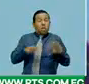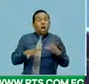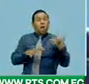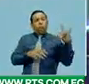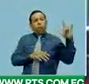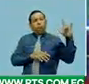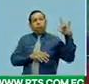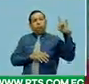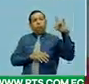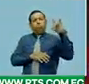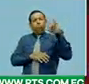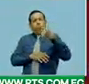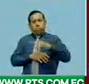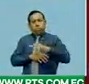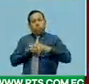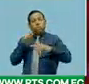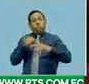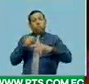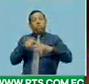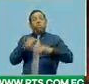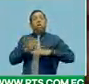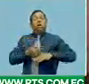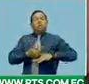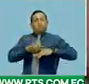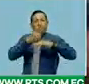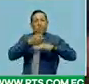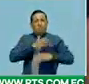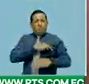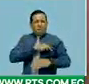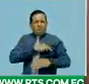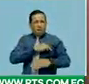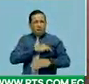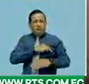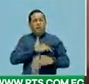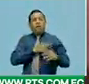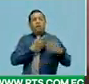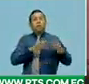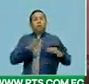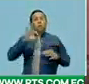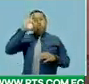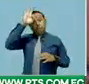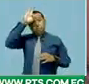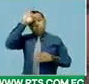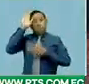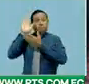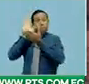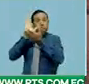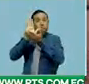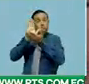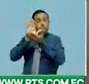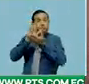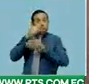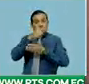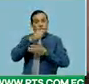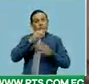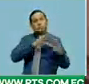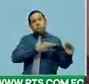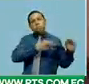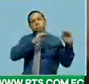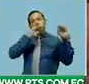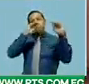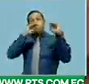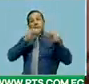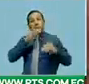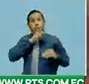llegada de la ambulancia que trasladó al alcalde de Manta, Agustín Intriago, desde el Hospital del Instituto Ecuatoriano de Seguridad Social, IES, de esa